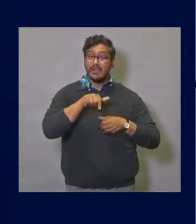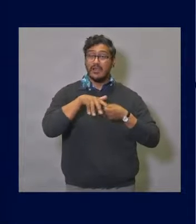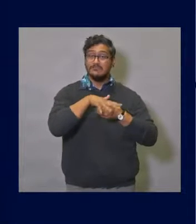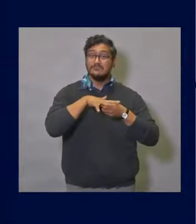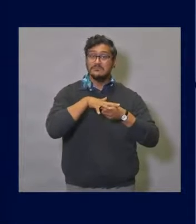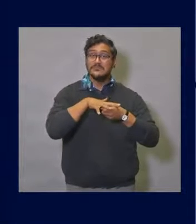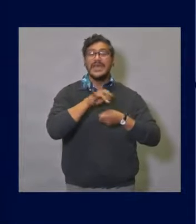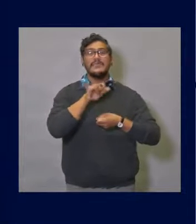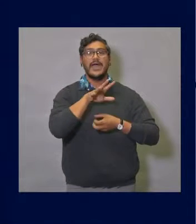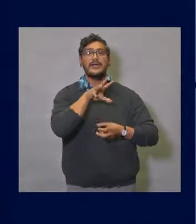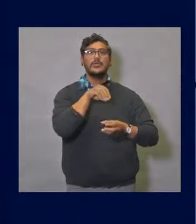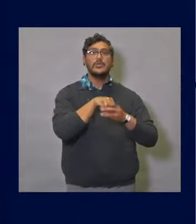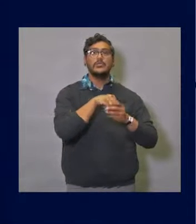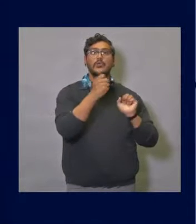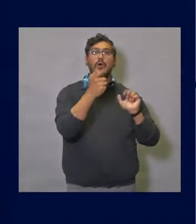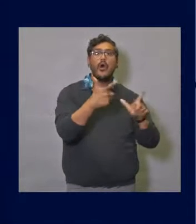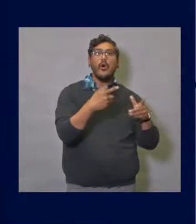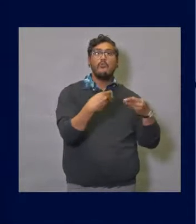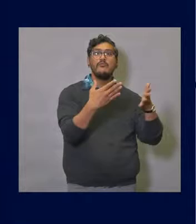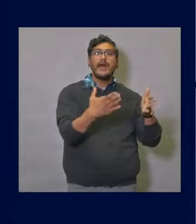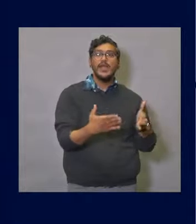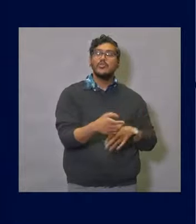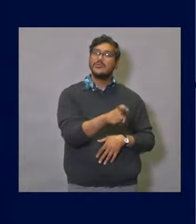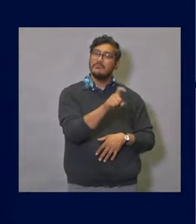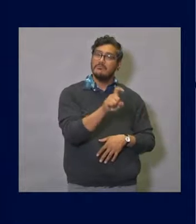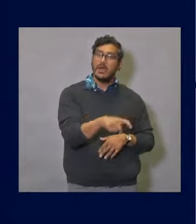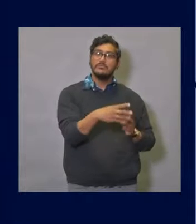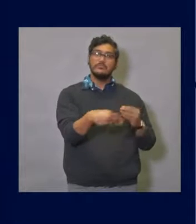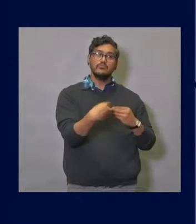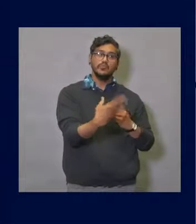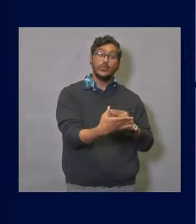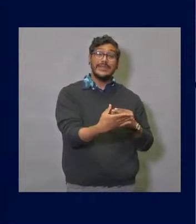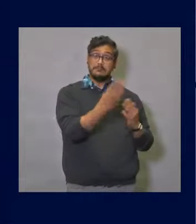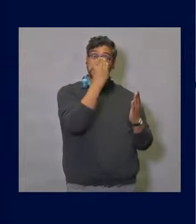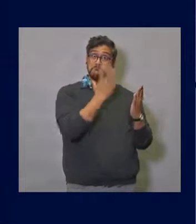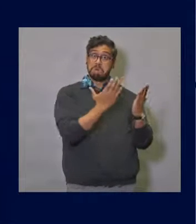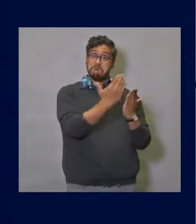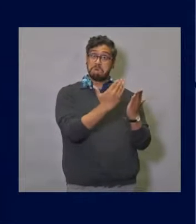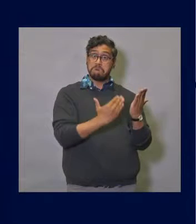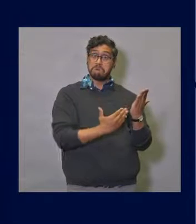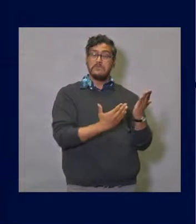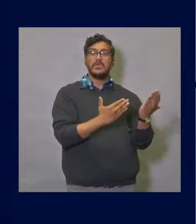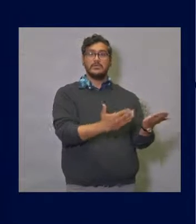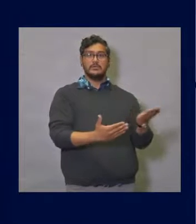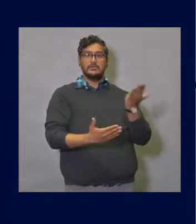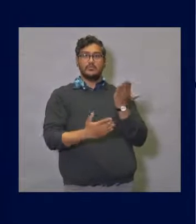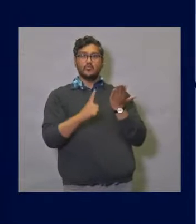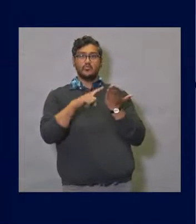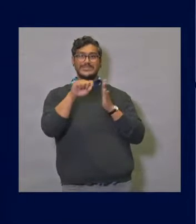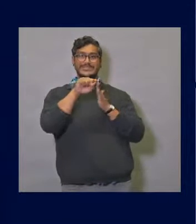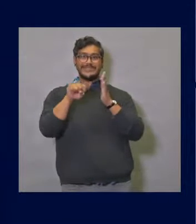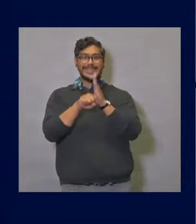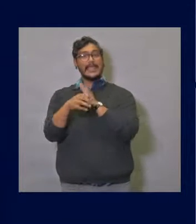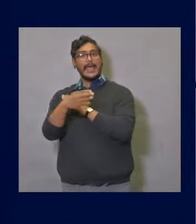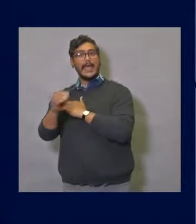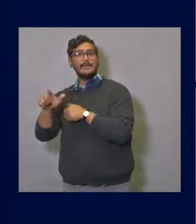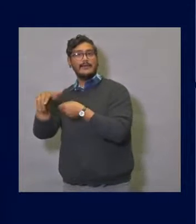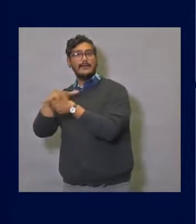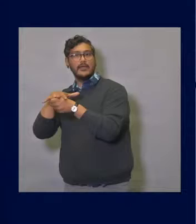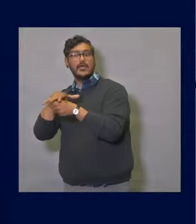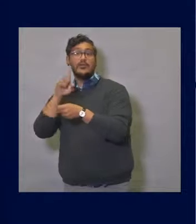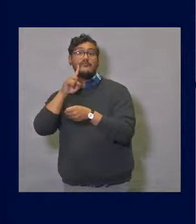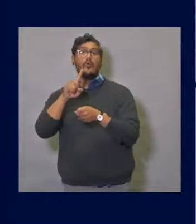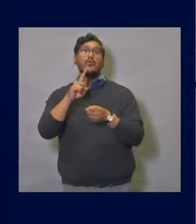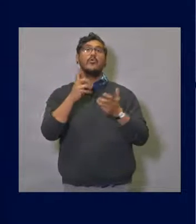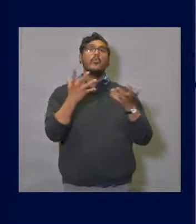que incluirán que todos los proveedores deberán proporcionar datos precisos al condado y al estado con respecto al uso y